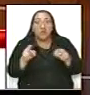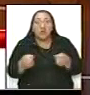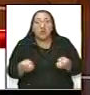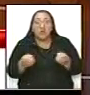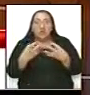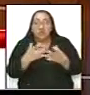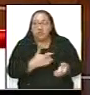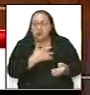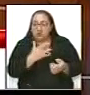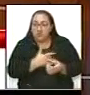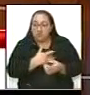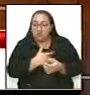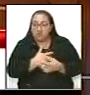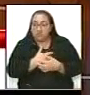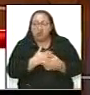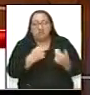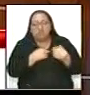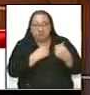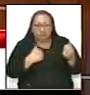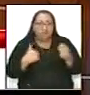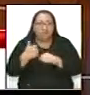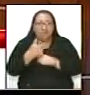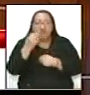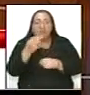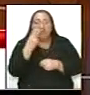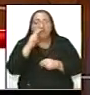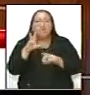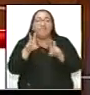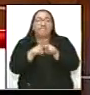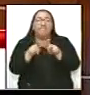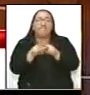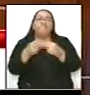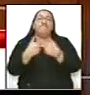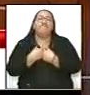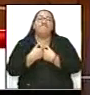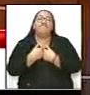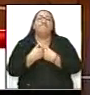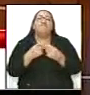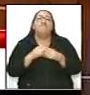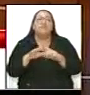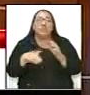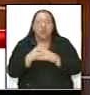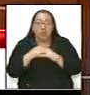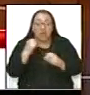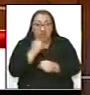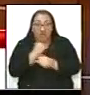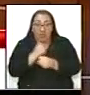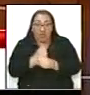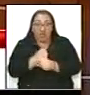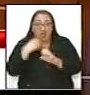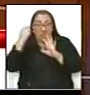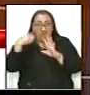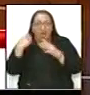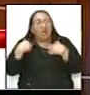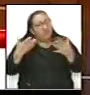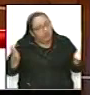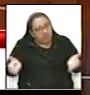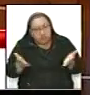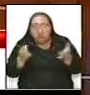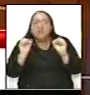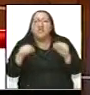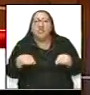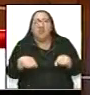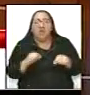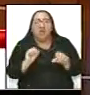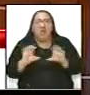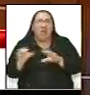nos sentimos representados. Y esta industria como tal que viene siendo trabajada en el país tiene que ser promovida.